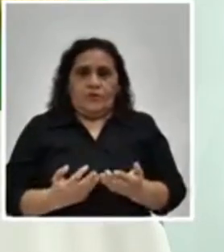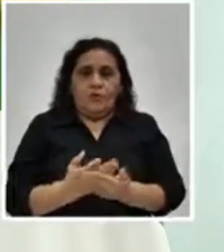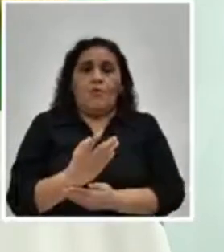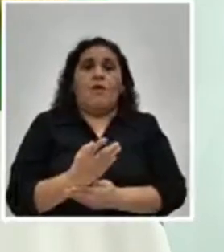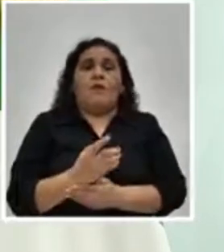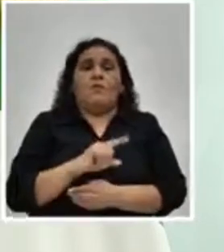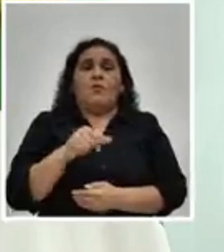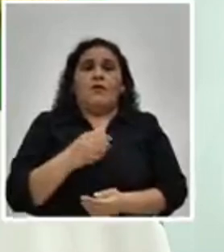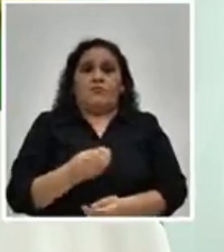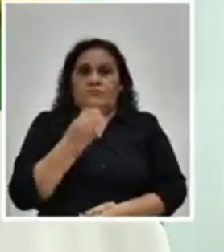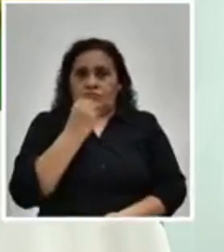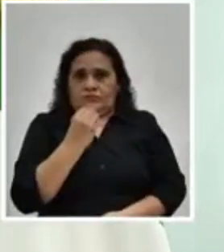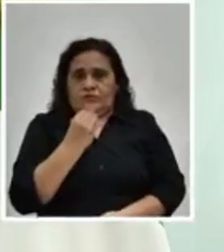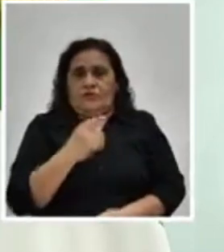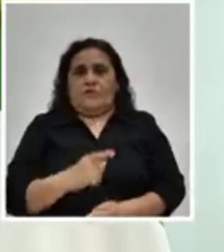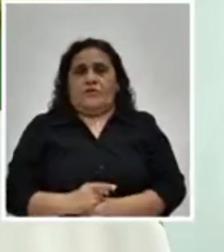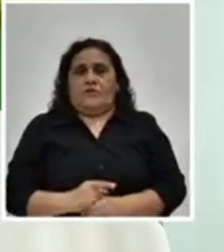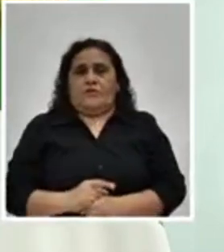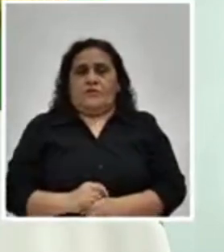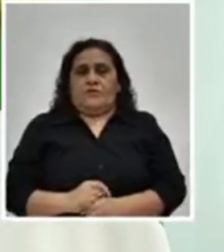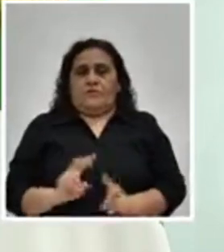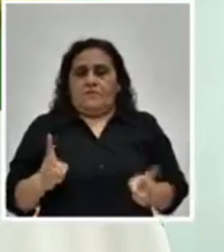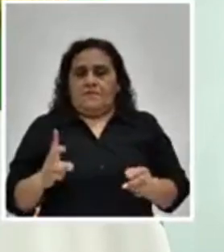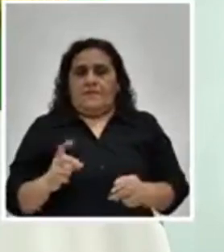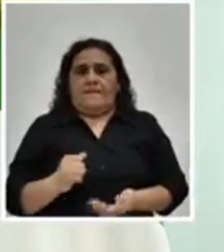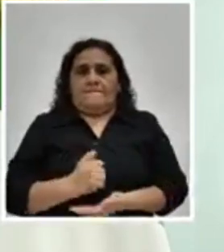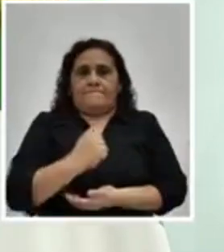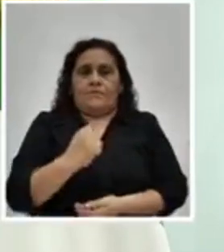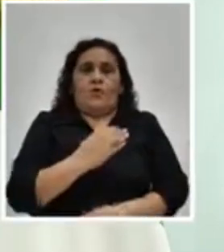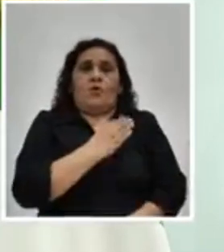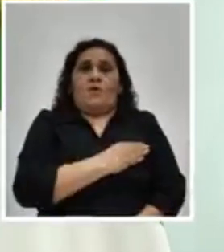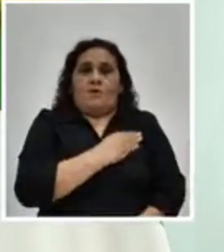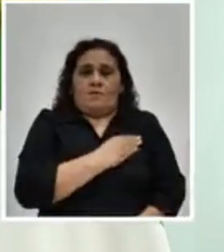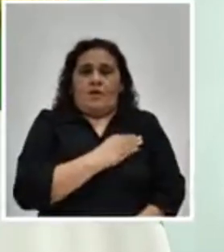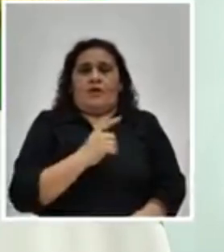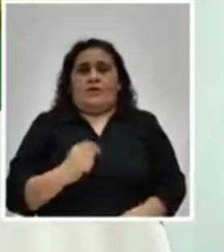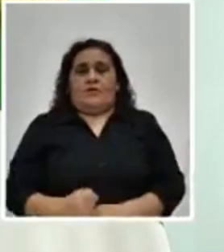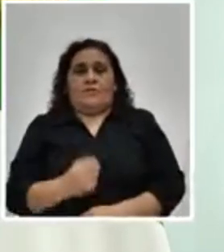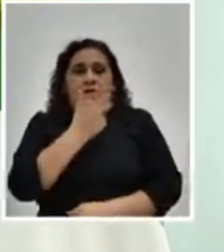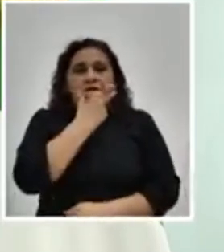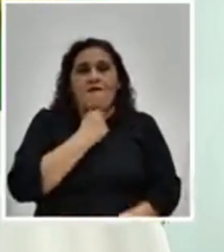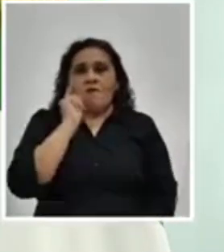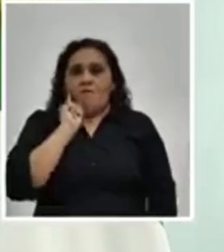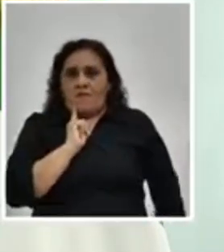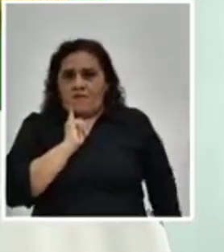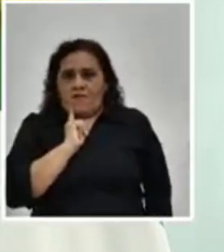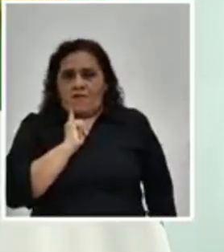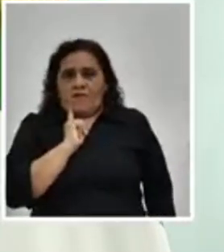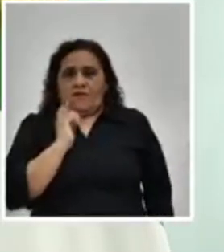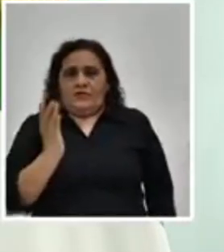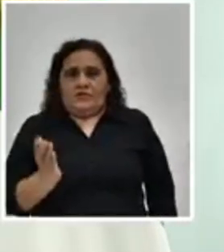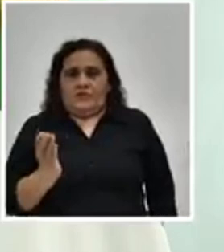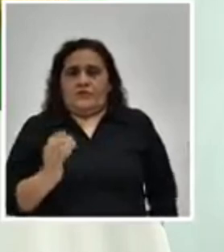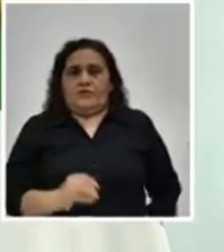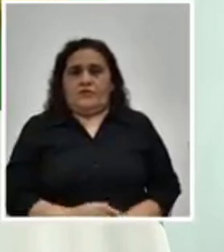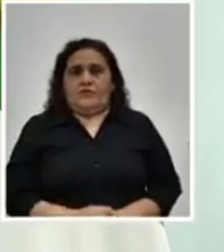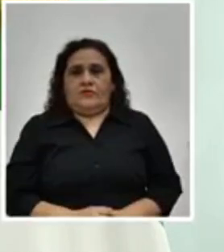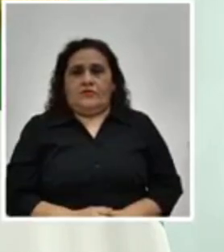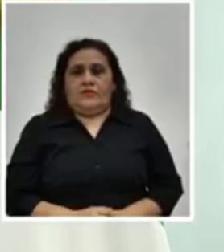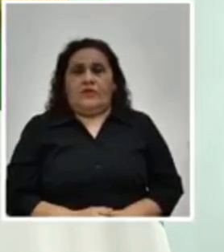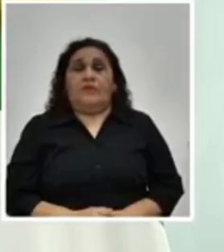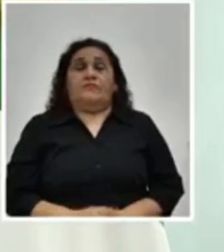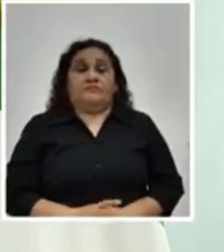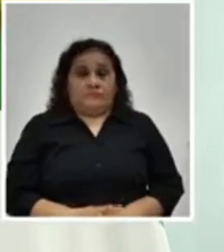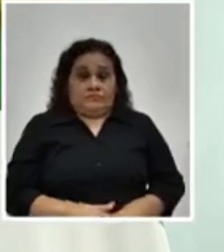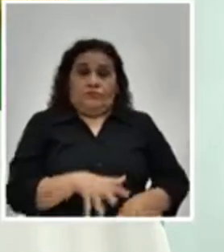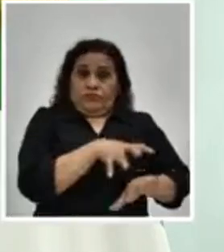cafetería, taquillas, baños, tanto para hombres y mujeres, con modelos inclusivos